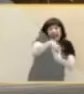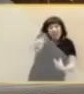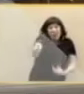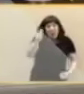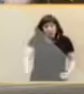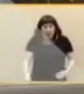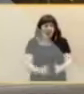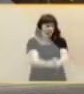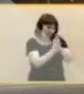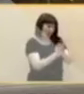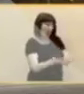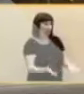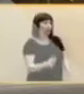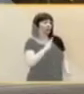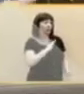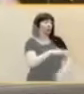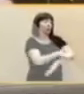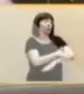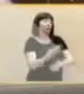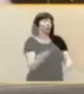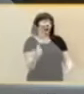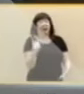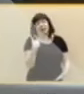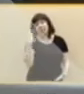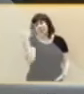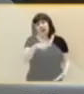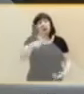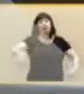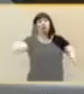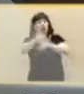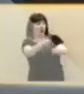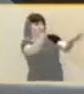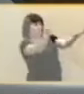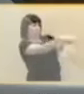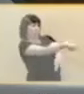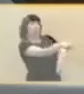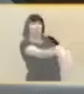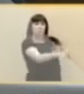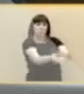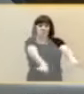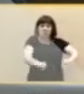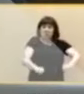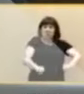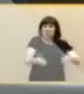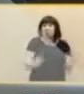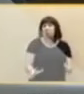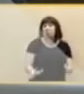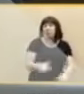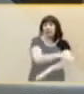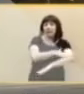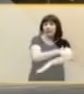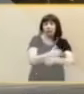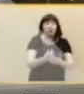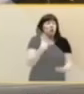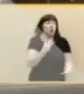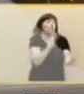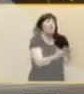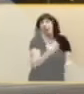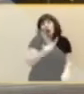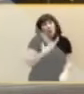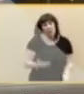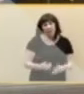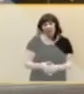al señor tocante. Hasta donde yo sé, Federico Blanco nos ha pedido que valoráramos cómo entendemos el hecho de que él se esté apoyando en la sentencia de Gürtel para justificar